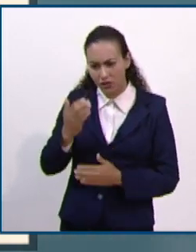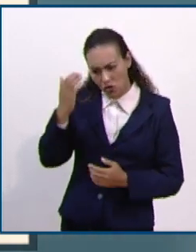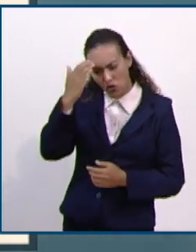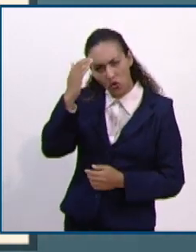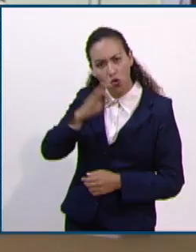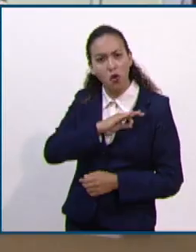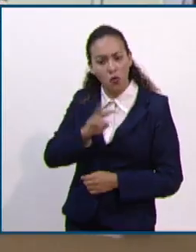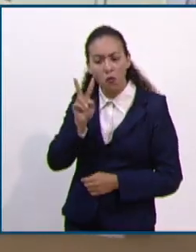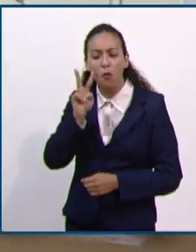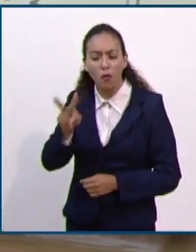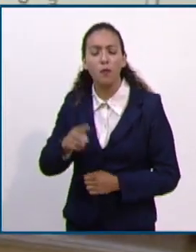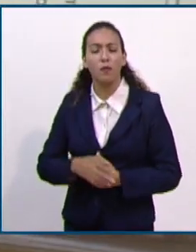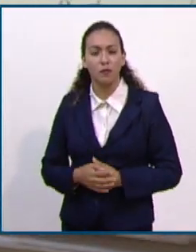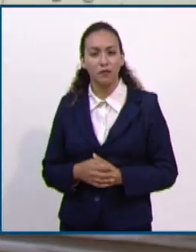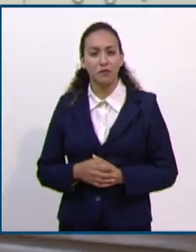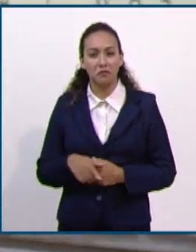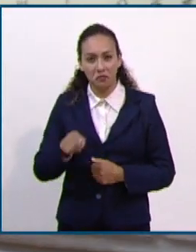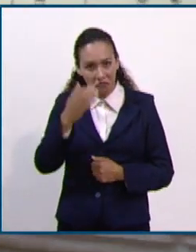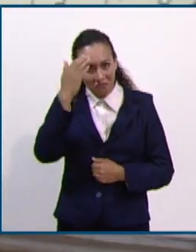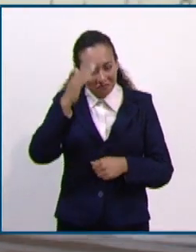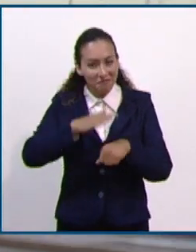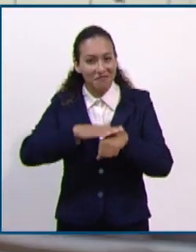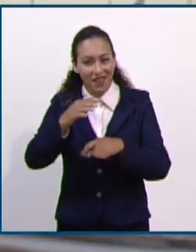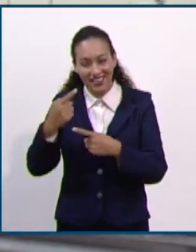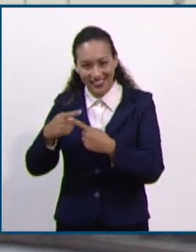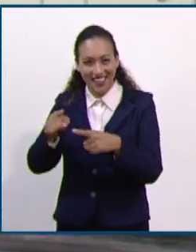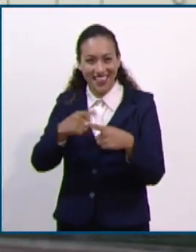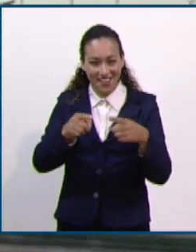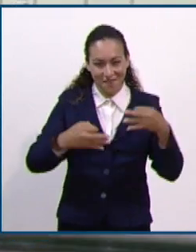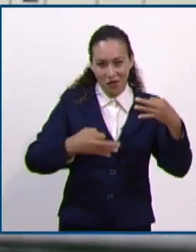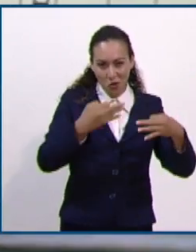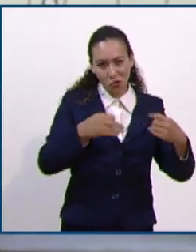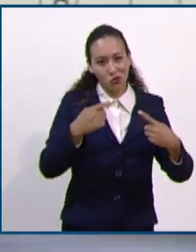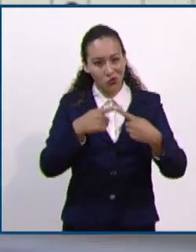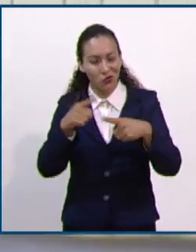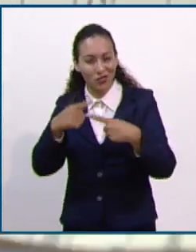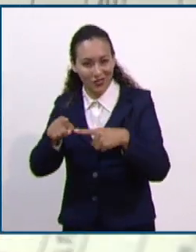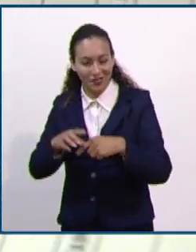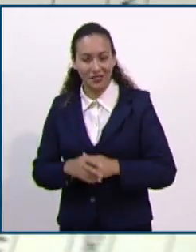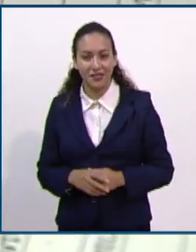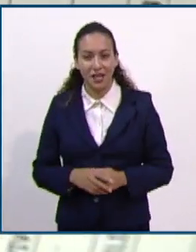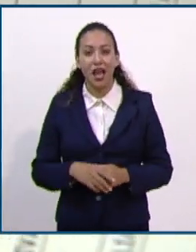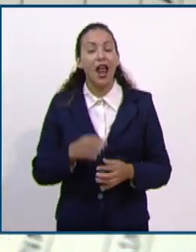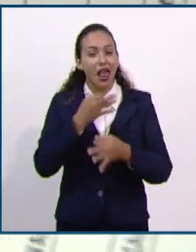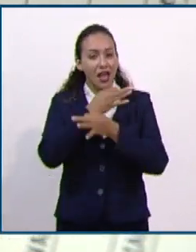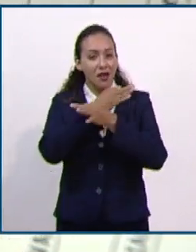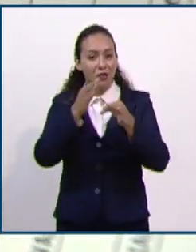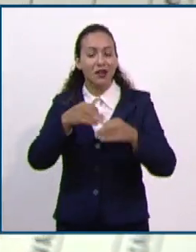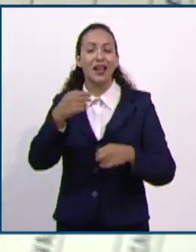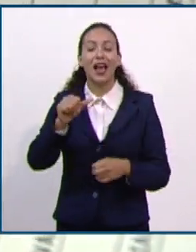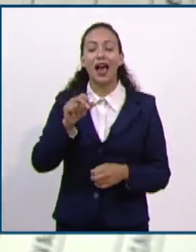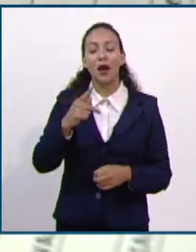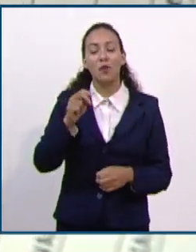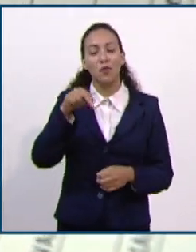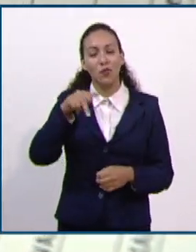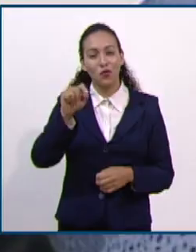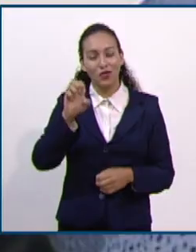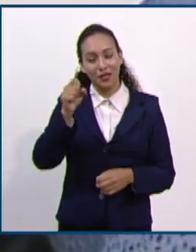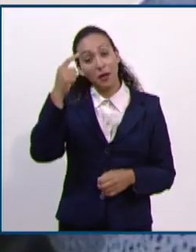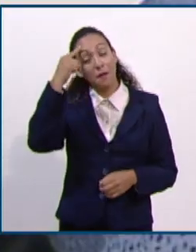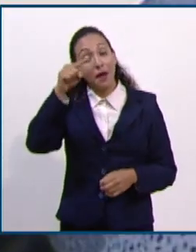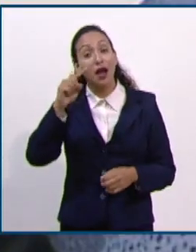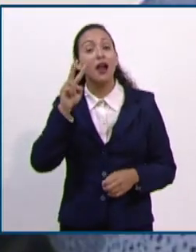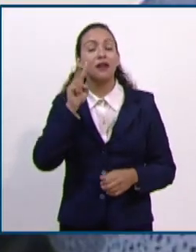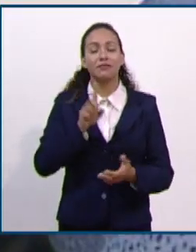excepcionales. Conozca más sobre los distintos juicios de amparo en la publicación Apuntes Procesales para la Defensa de los